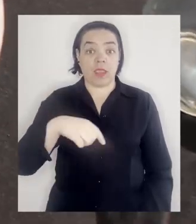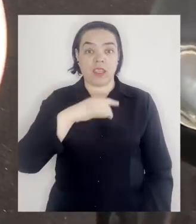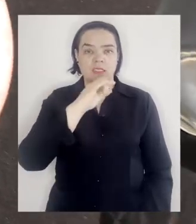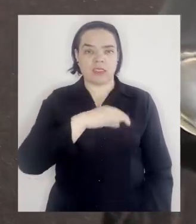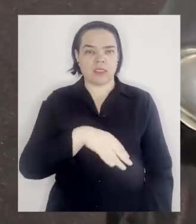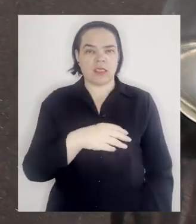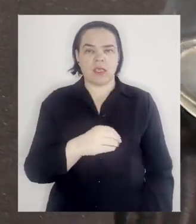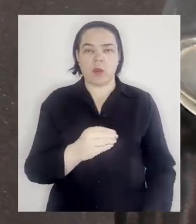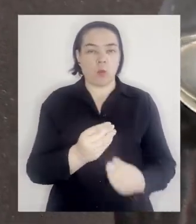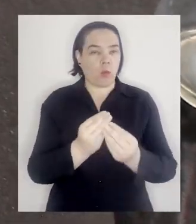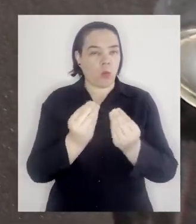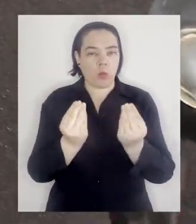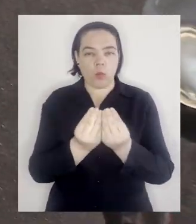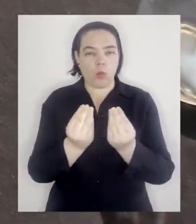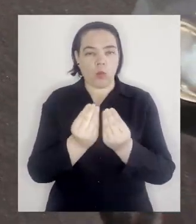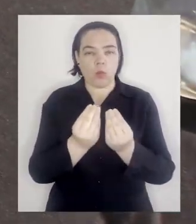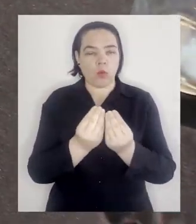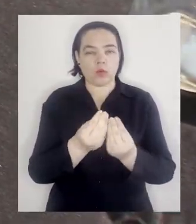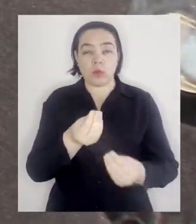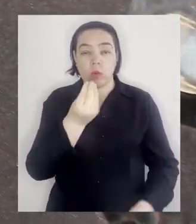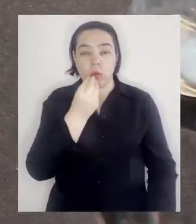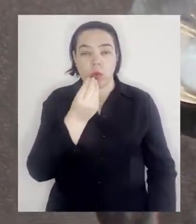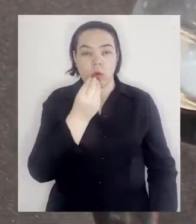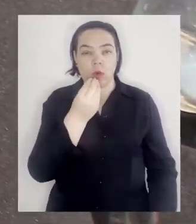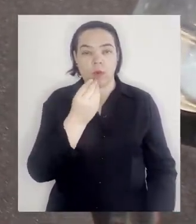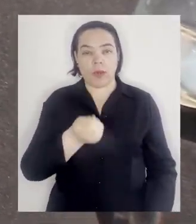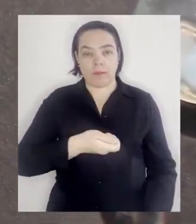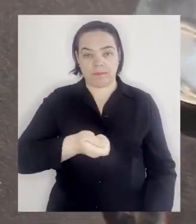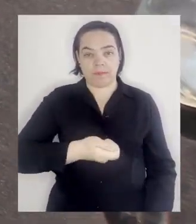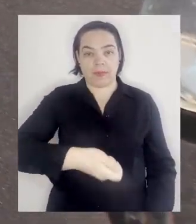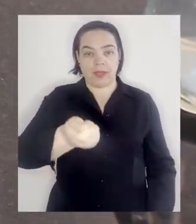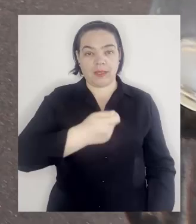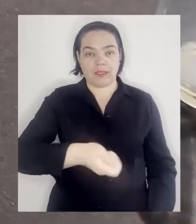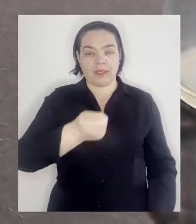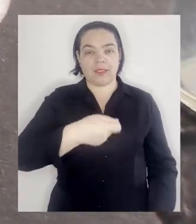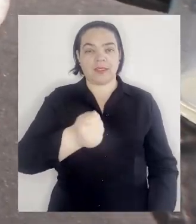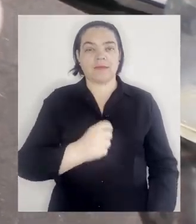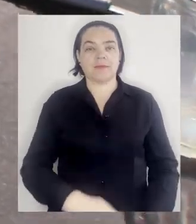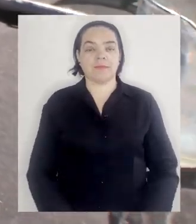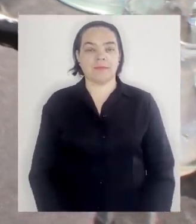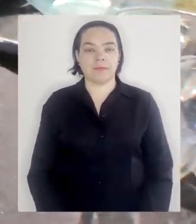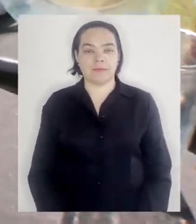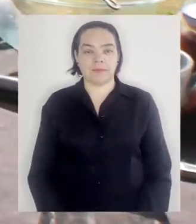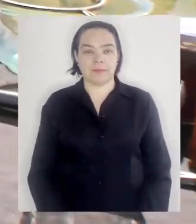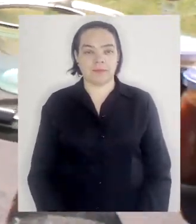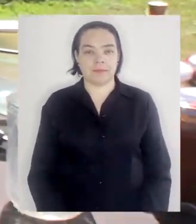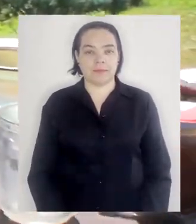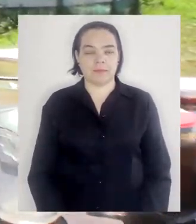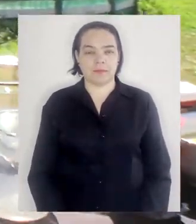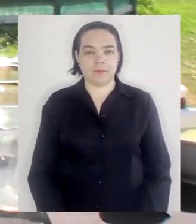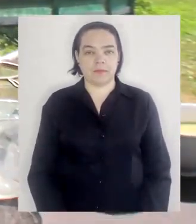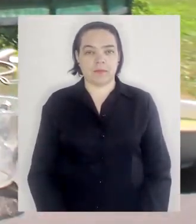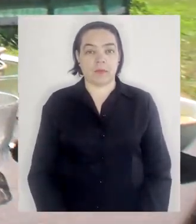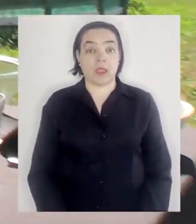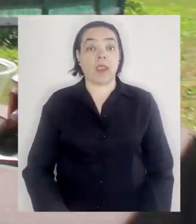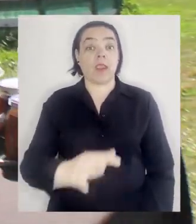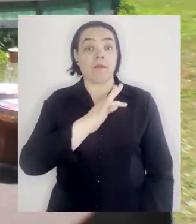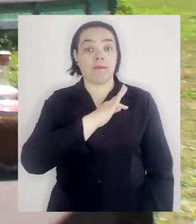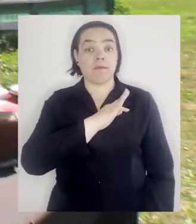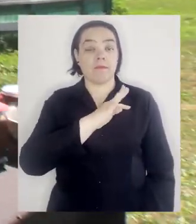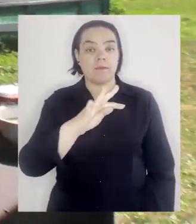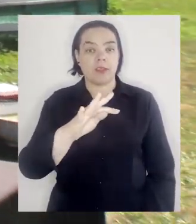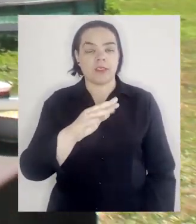también se come mucho esto. Bueno, esto en Francia, en Chile, en todo el mundo se hacen los panqueques, ¿o no? Eso, ¿o cambia de nombre? Sí. Tú que estuviste en Francia